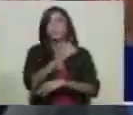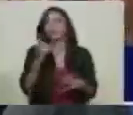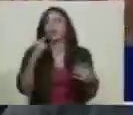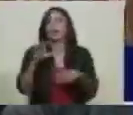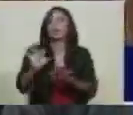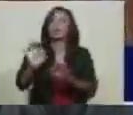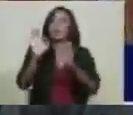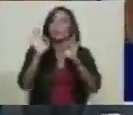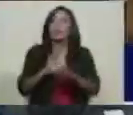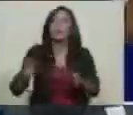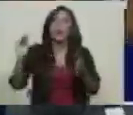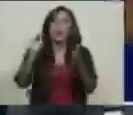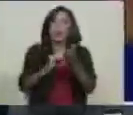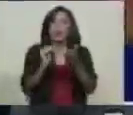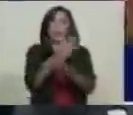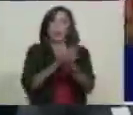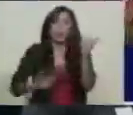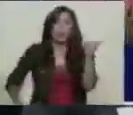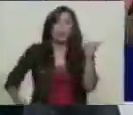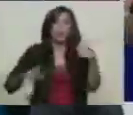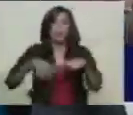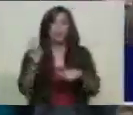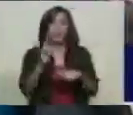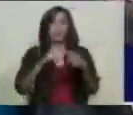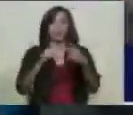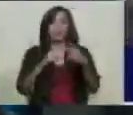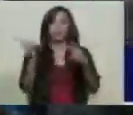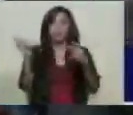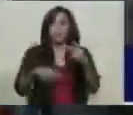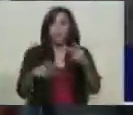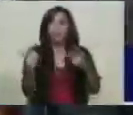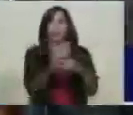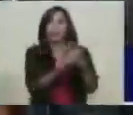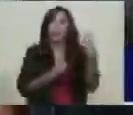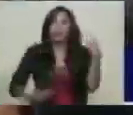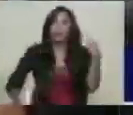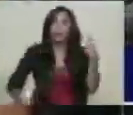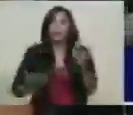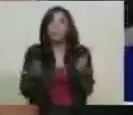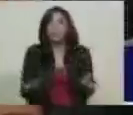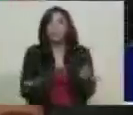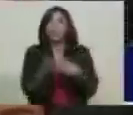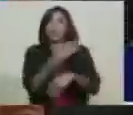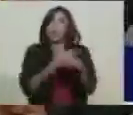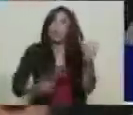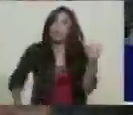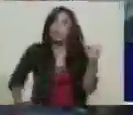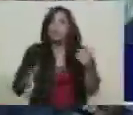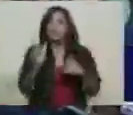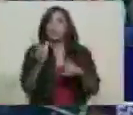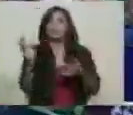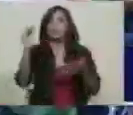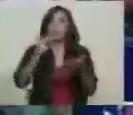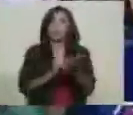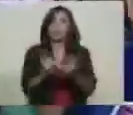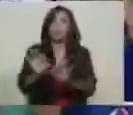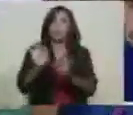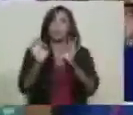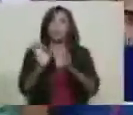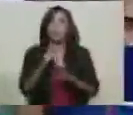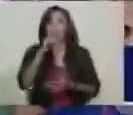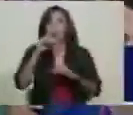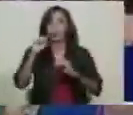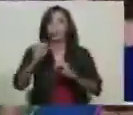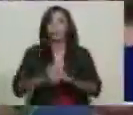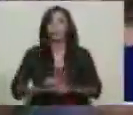por aclamación, no solo como presidente de la República Bolivariana de Venezuela, sino como presidente del Partido Socialista Unido de Venezuela. Por